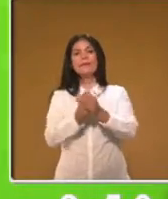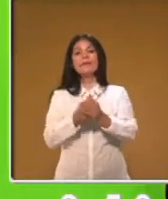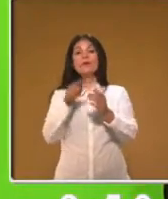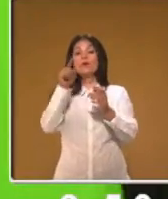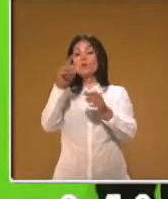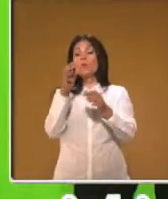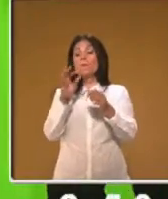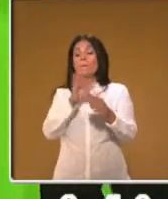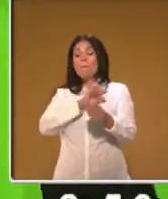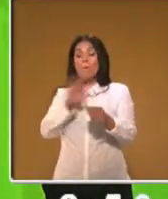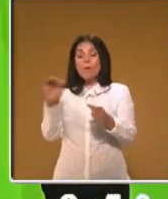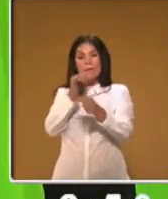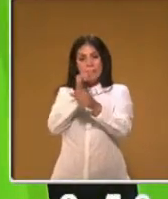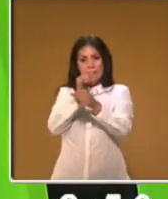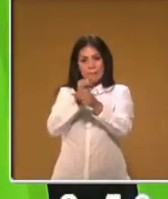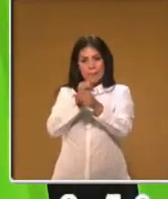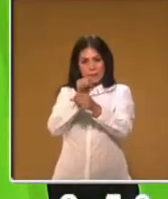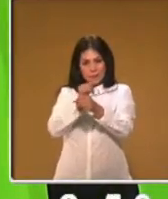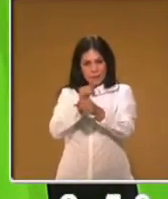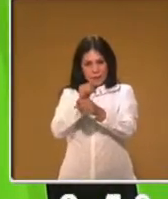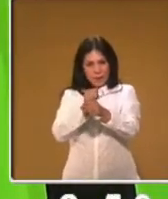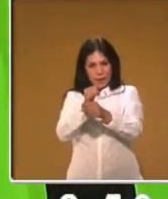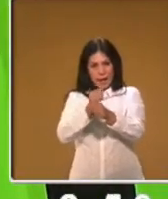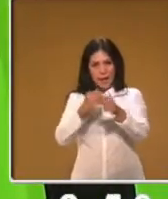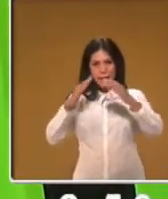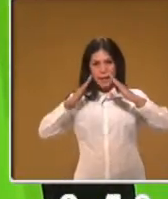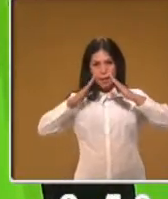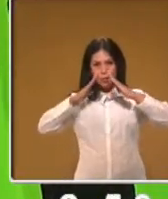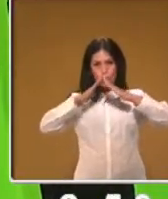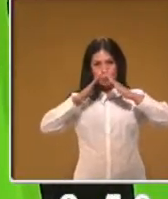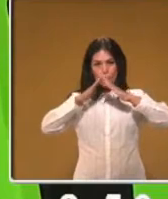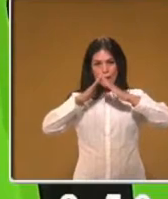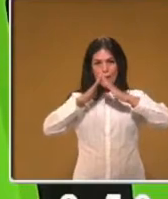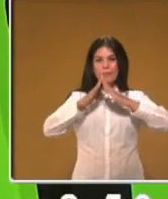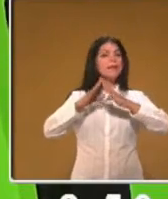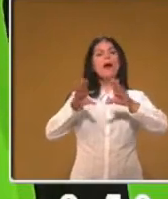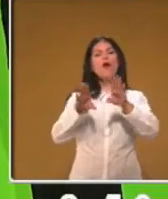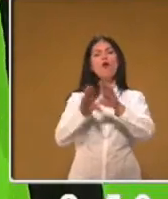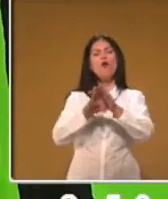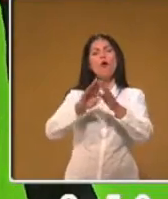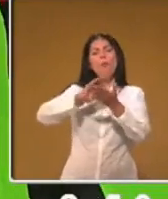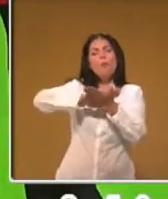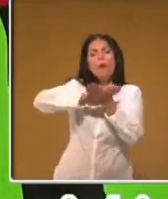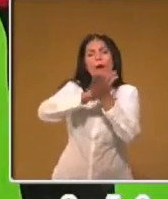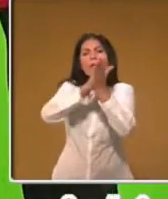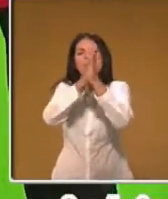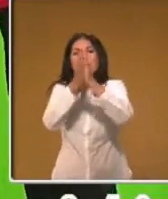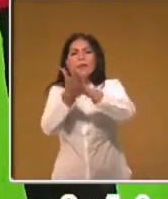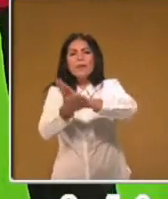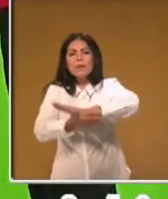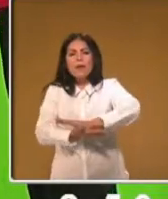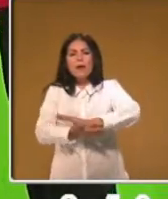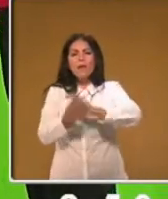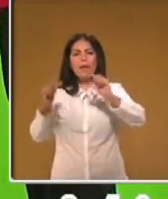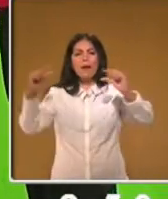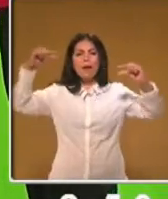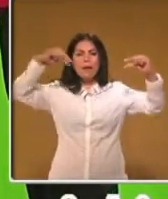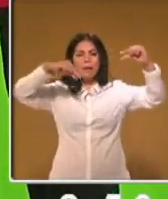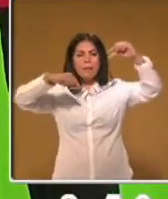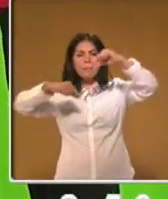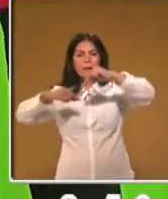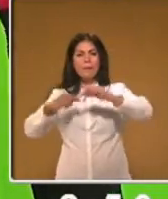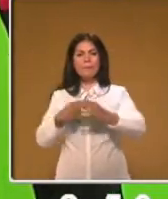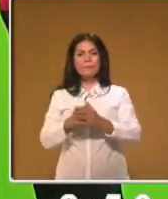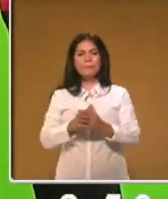casa qué avances tenemos a través de la química, pero con la unión de otras ciencias. Cuando comencemos a ver química, se van a dar cuenta